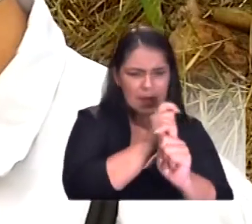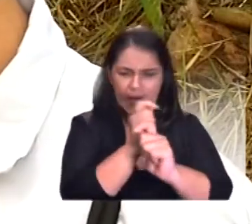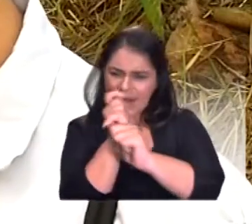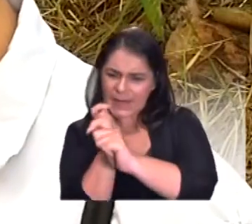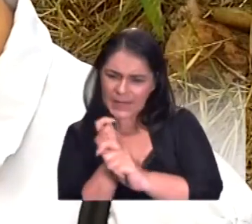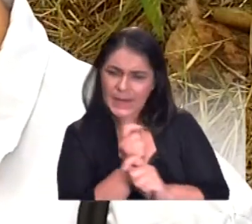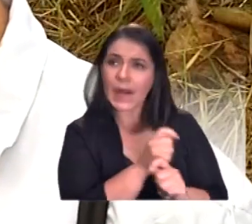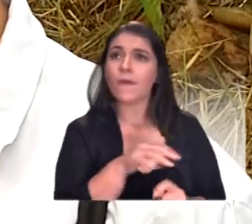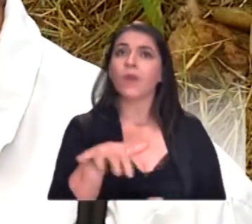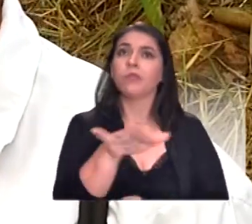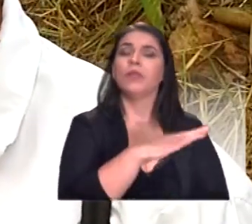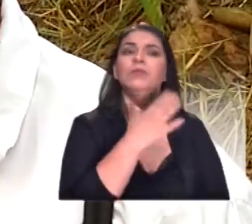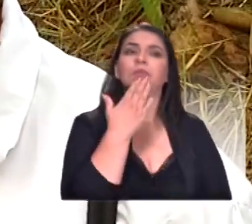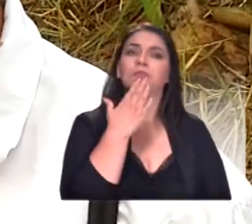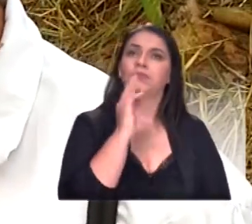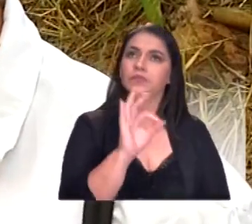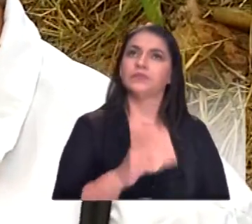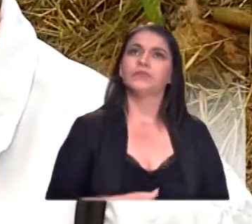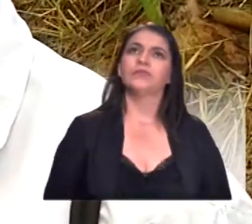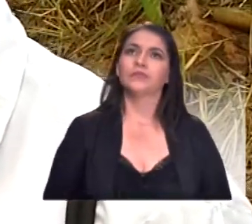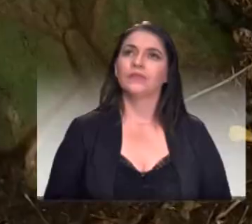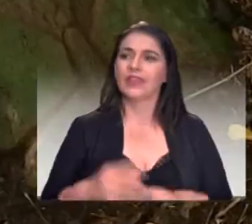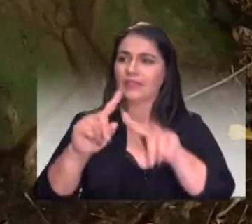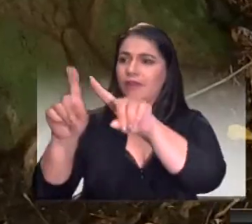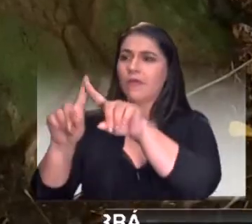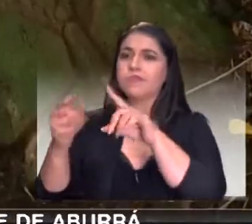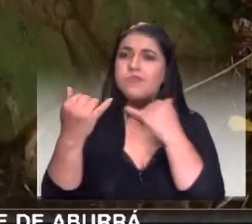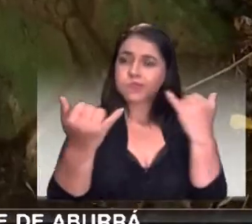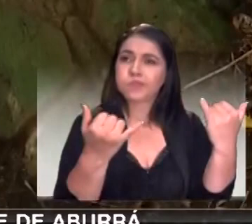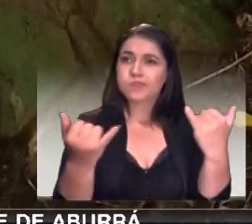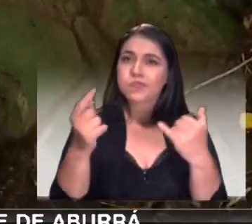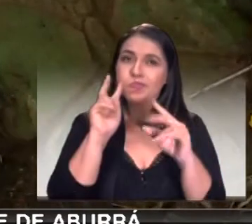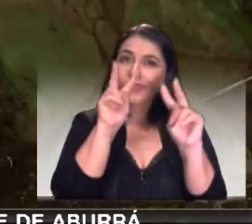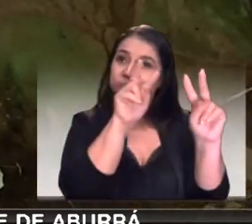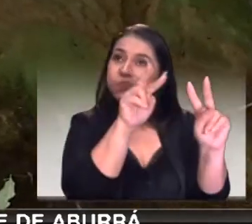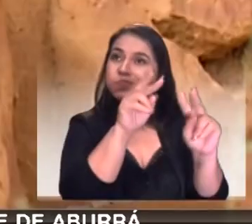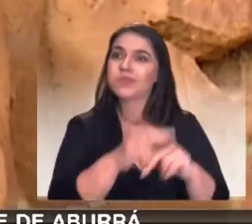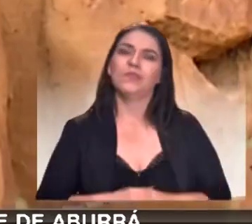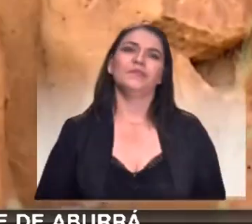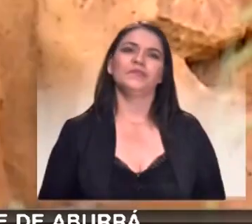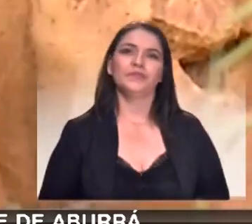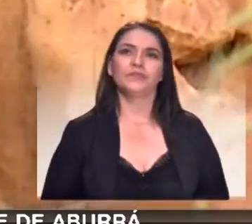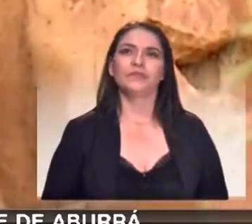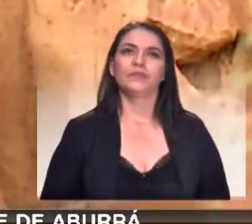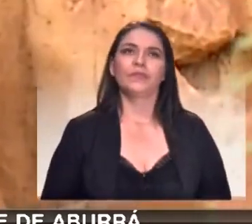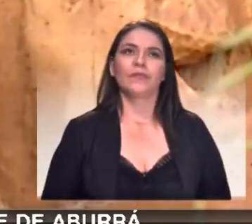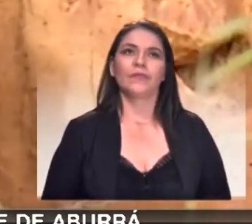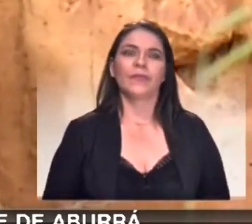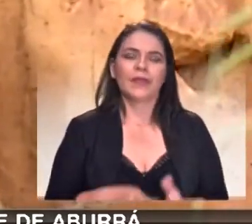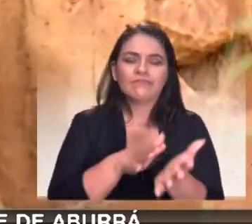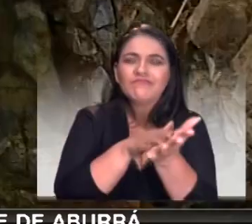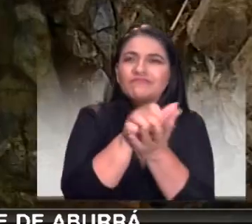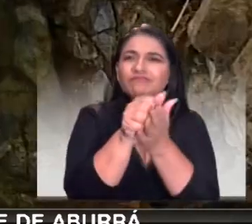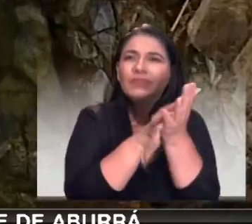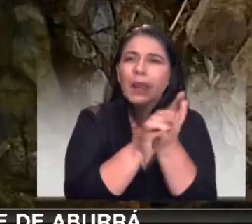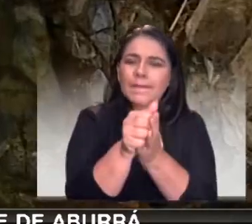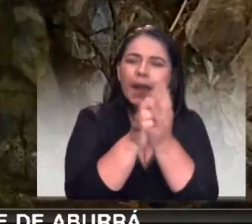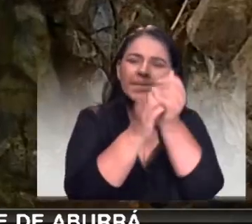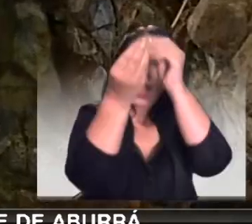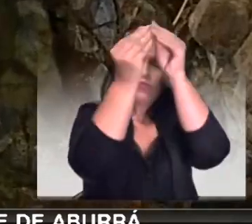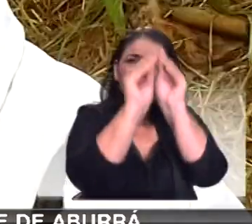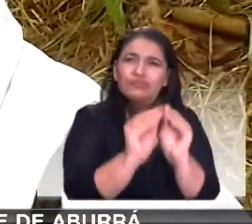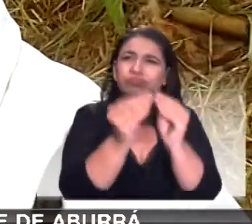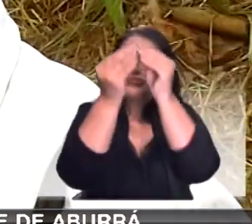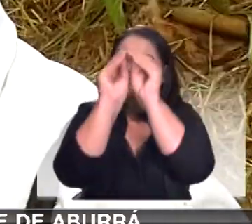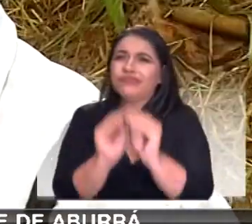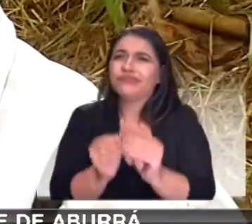perímetros ya está el barrio y hay diferentes esculturas de diferentes esculturas hechas hechas de barro hechas el